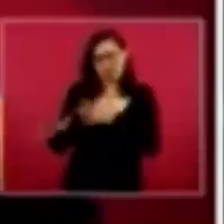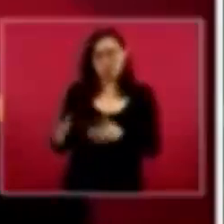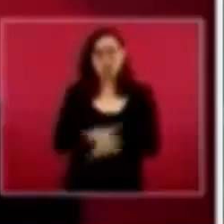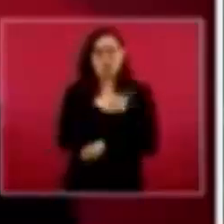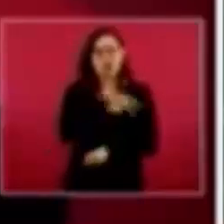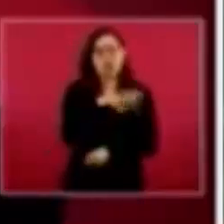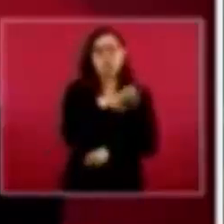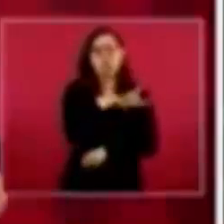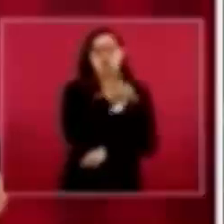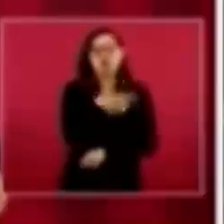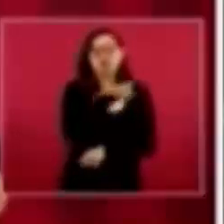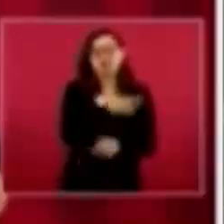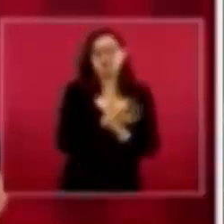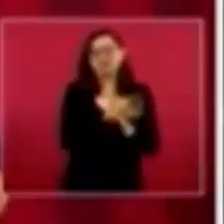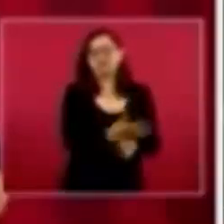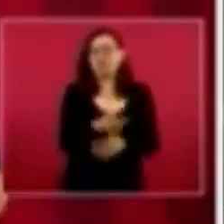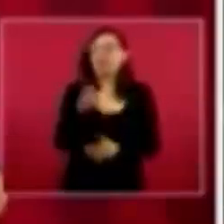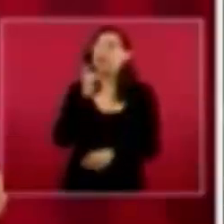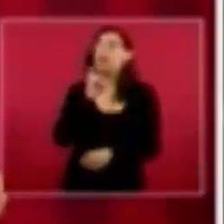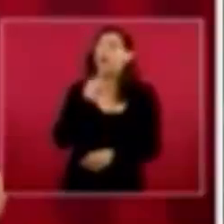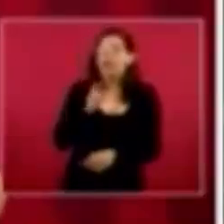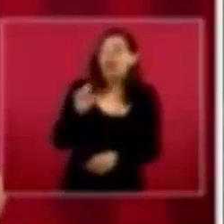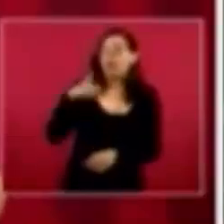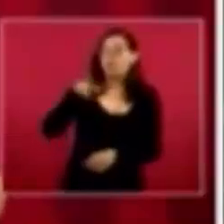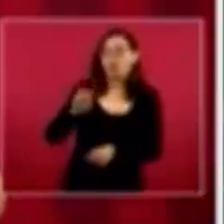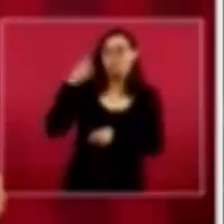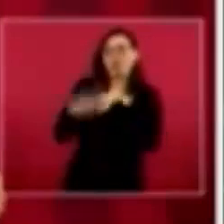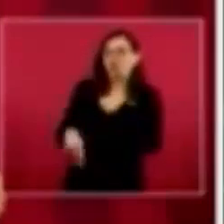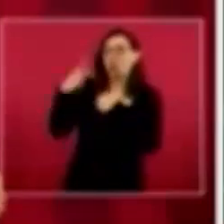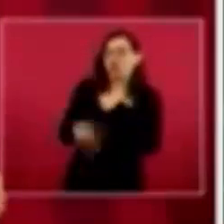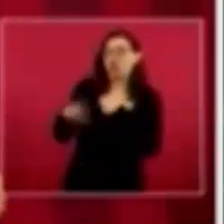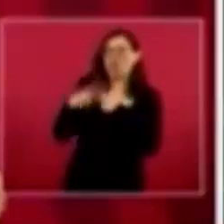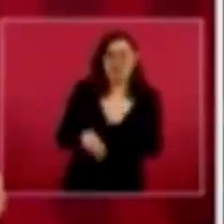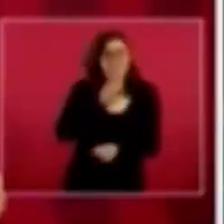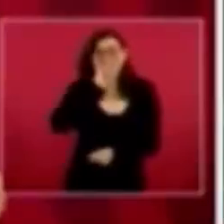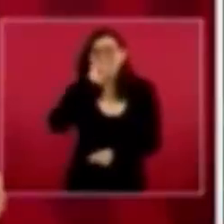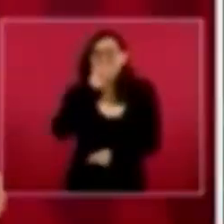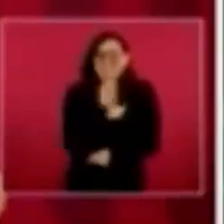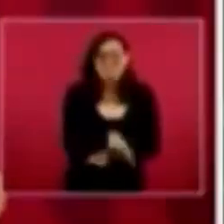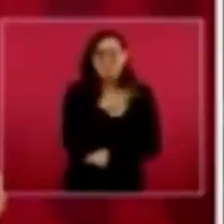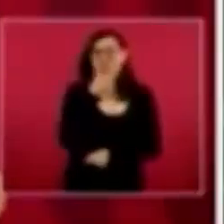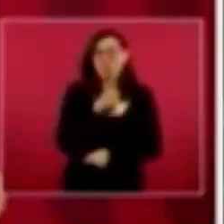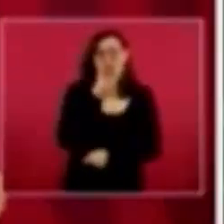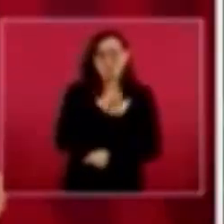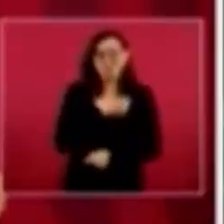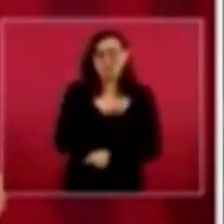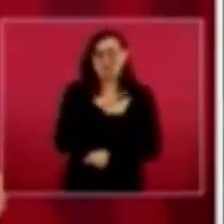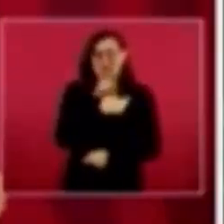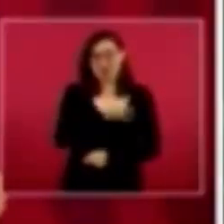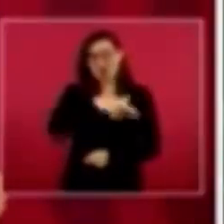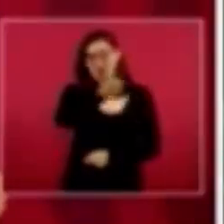referente. Ahora, qué desgracia, tanto va el cántaro al agua que la referencia será